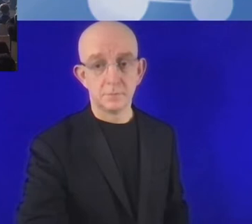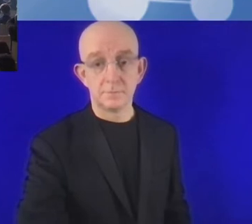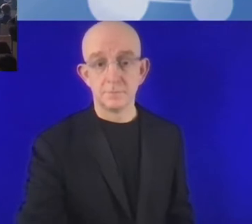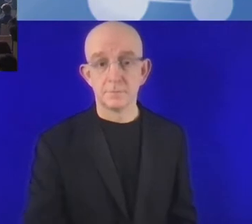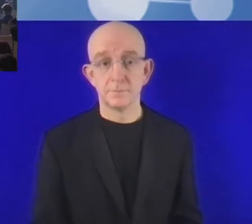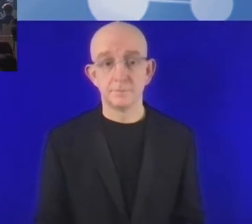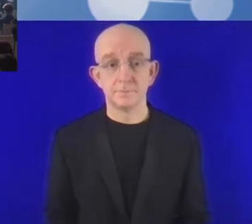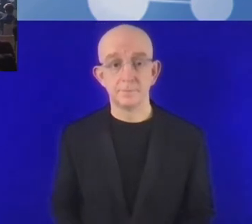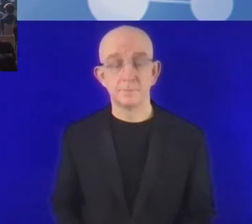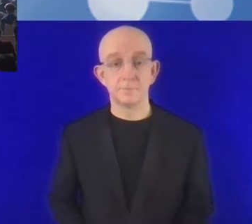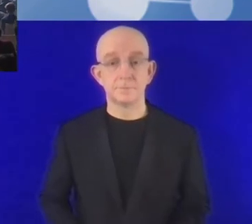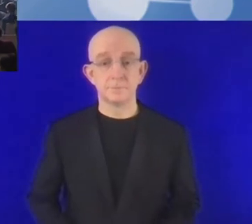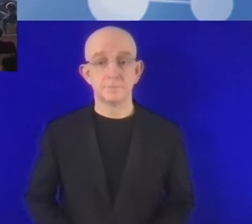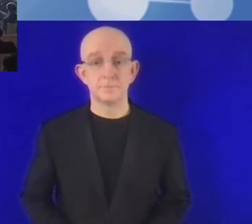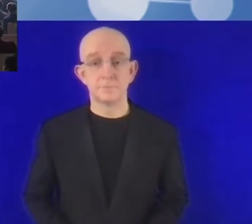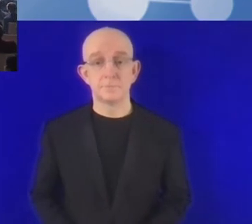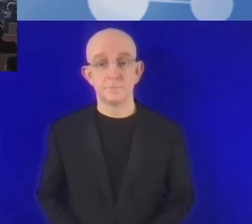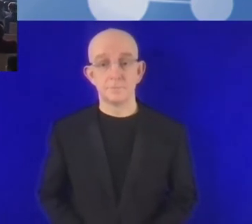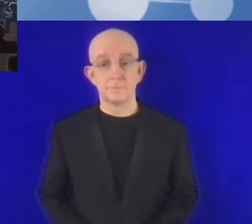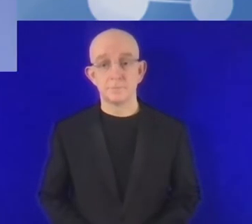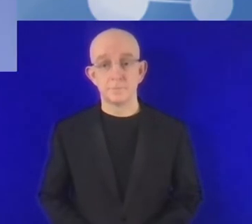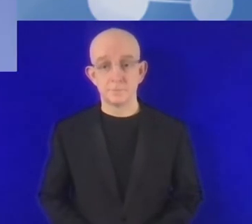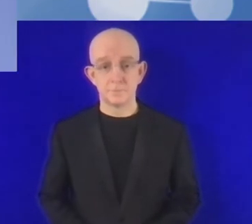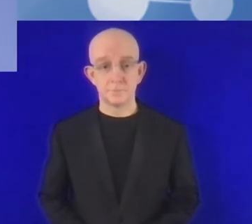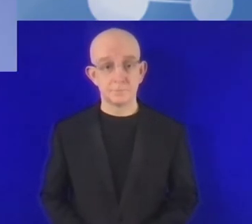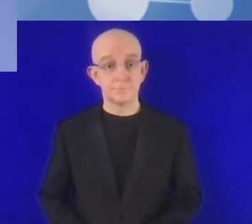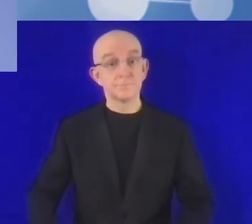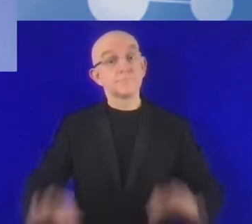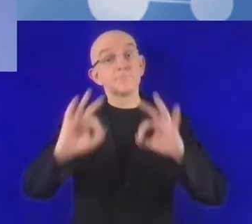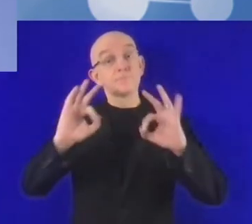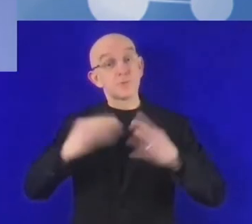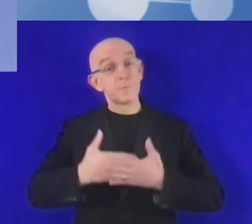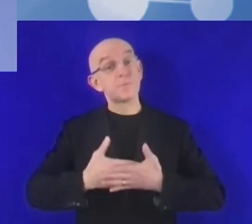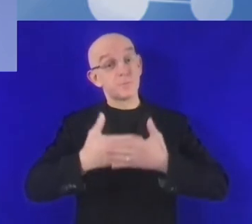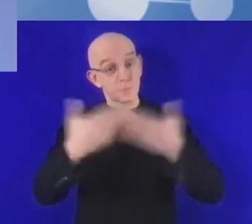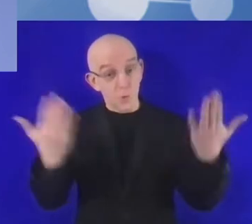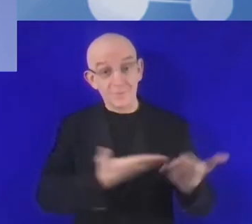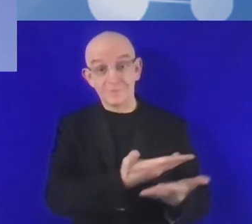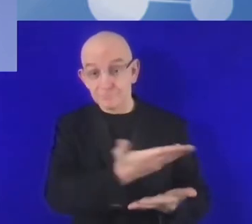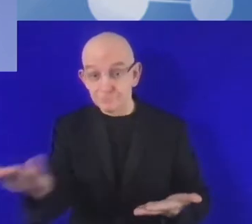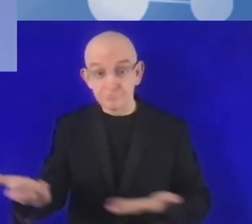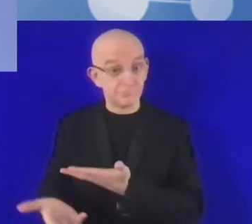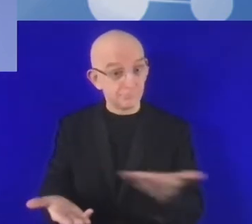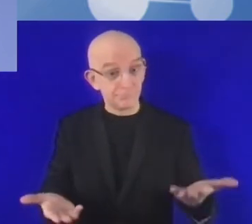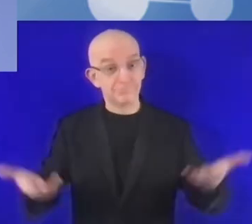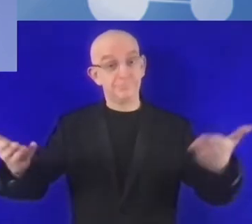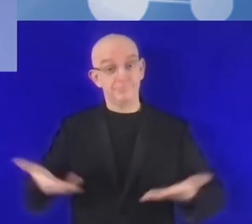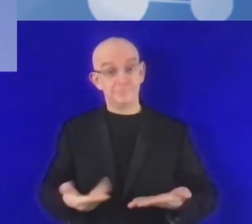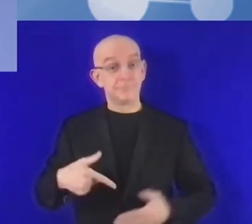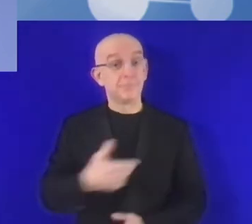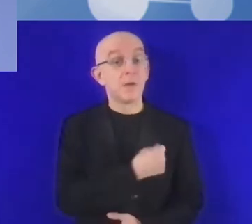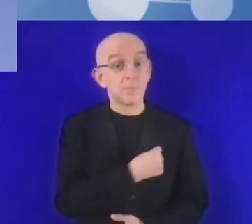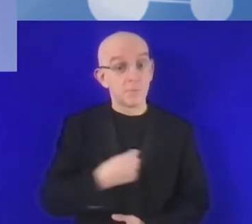Good morning, ladies and gentlemen. Welcome to Poland. Buenos días, señoras y señores. Muy bienvenidos a Polonia y